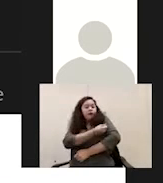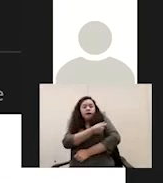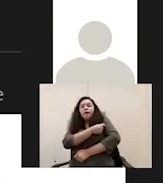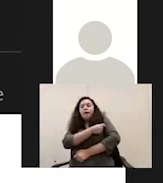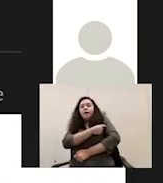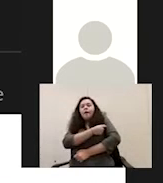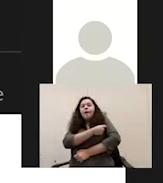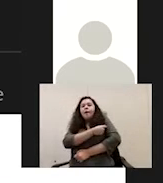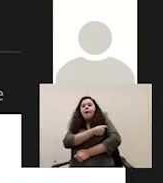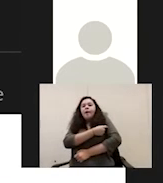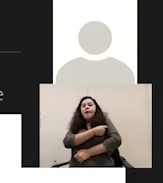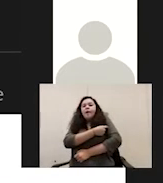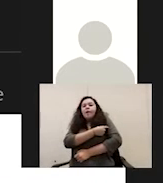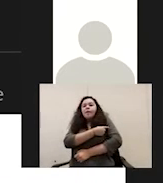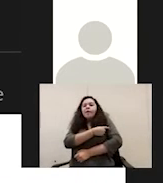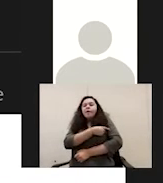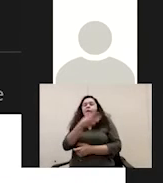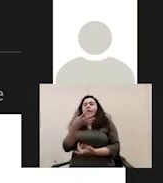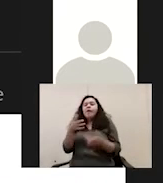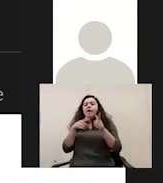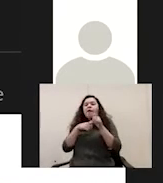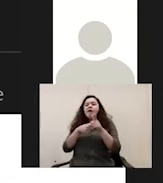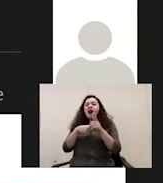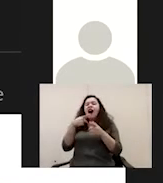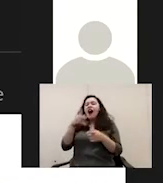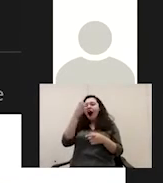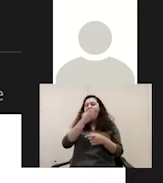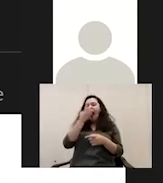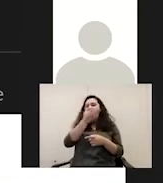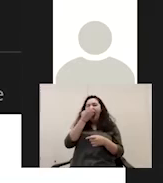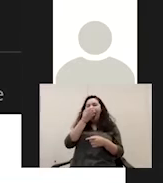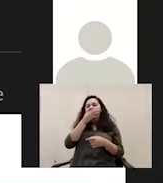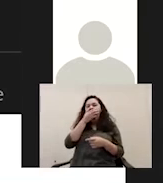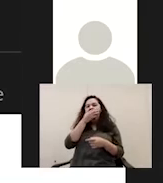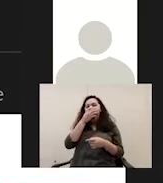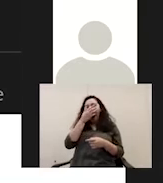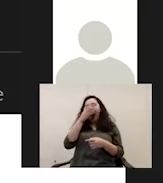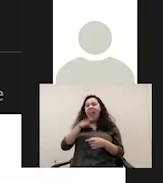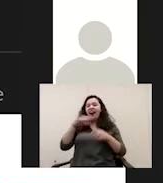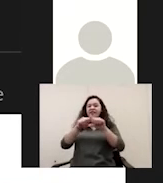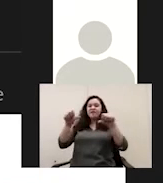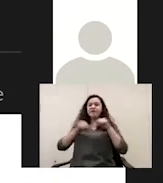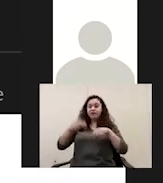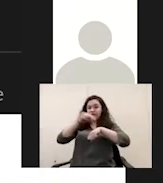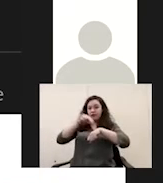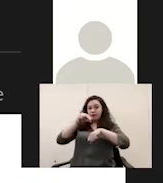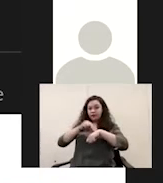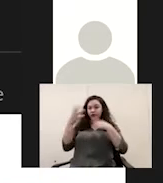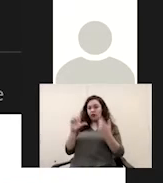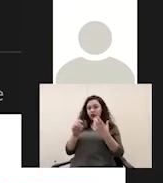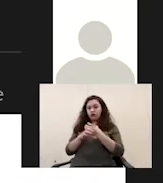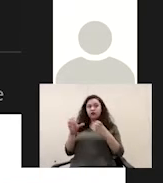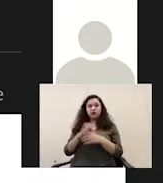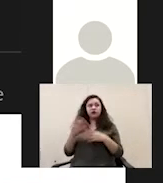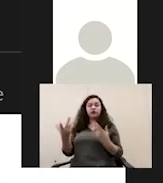encuentran continuamente, por ejemplo, si alguna de sus escuelas tuviera área médica, como en otras instituciones, las